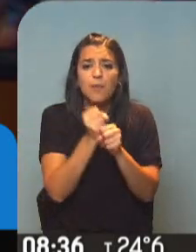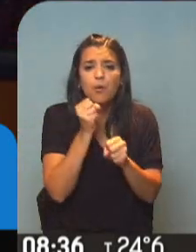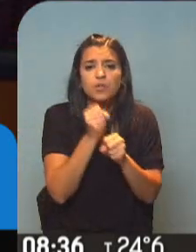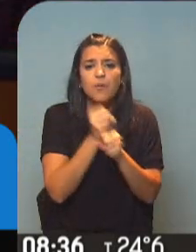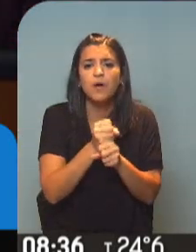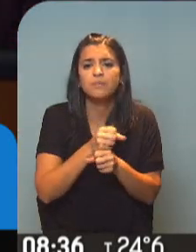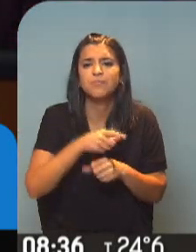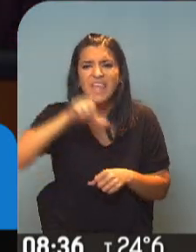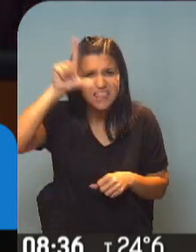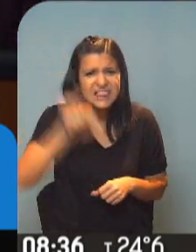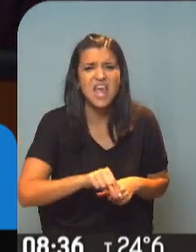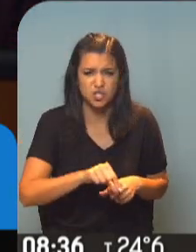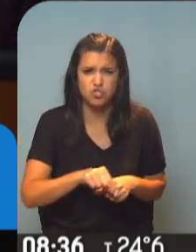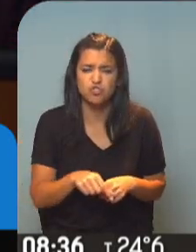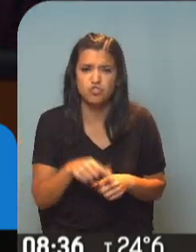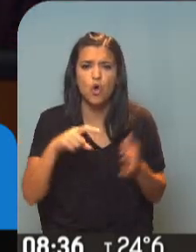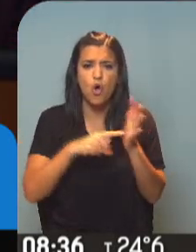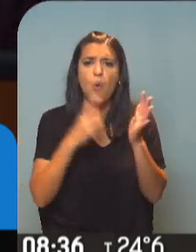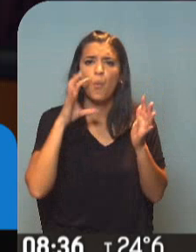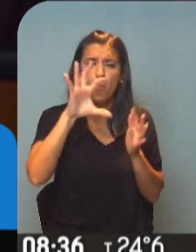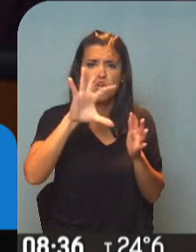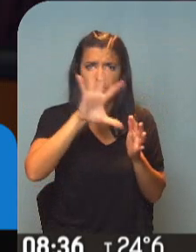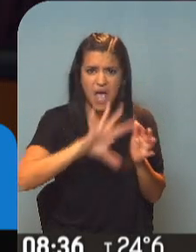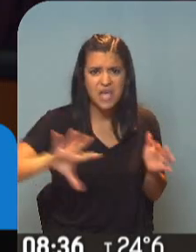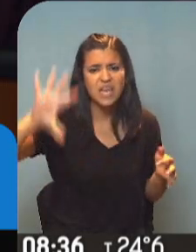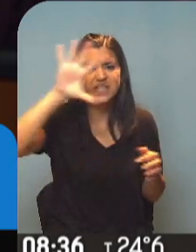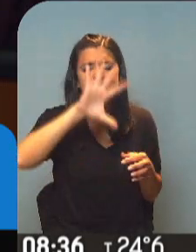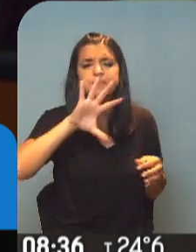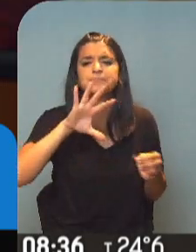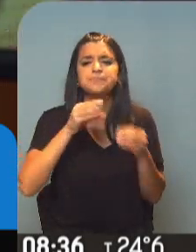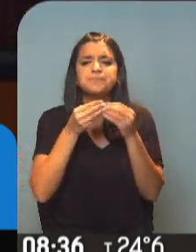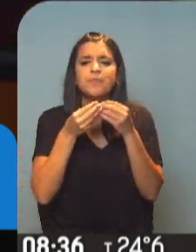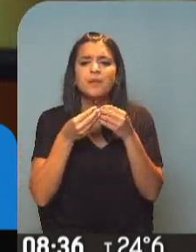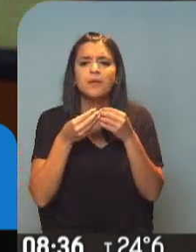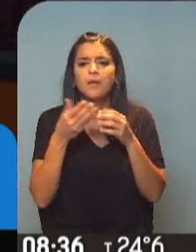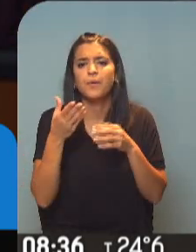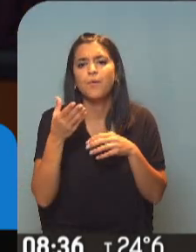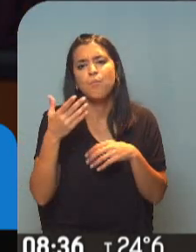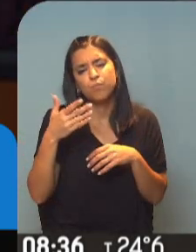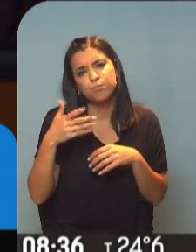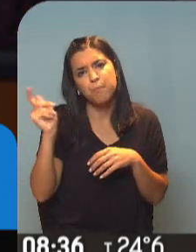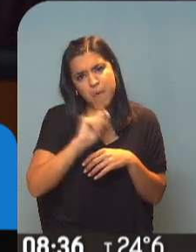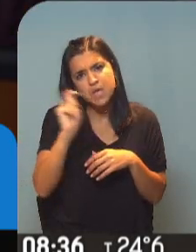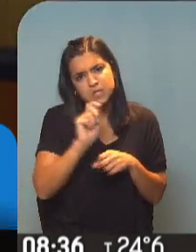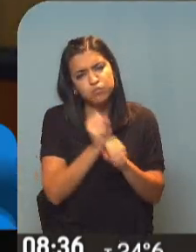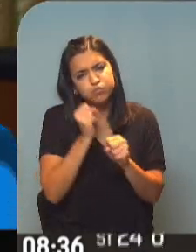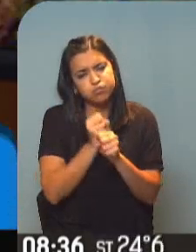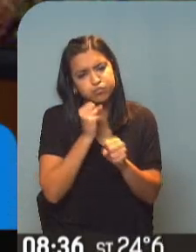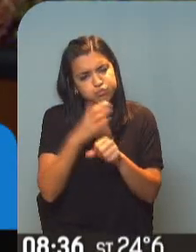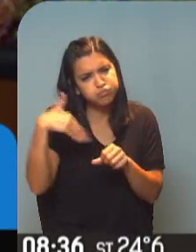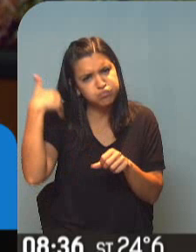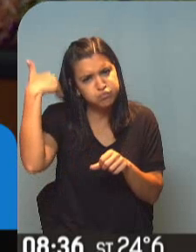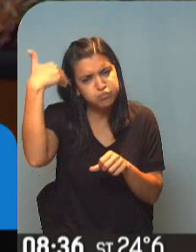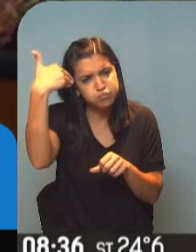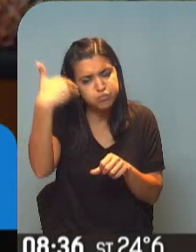territorio muy intensamente en el gran buenos aires- sobre todo empezamos después de muchos meses de trabajo porque este es un programa